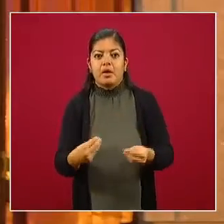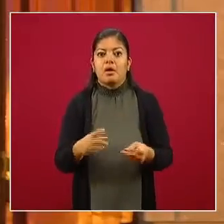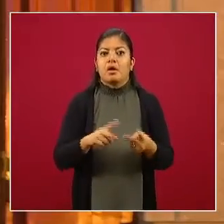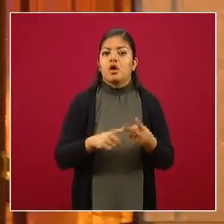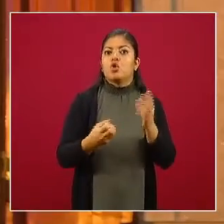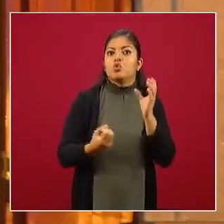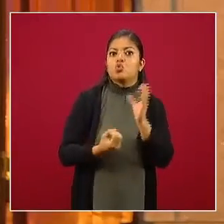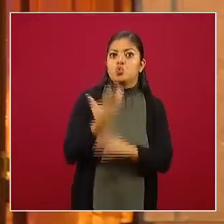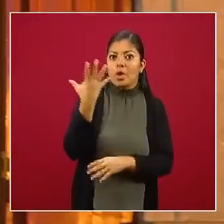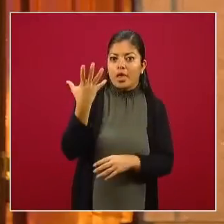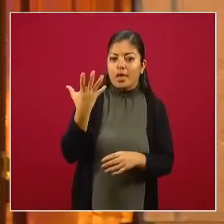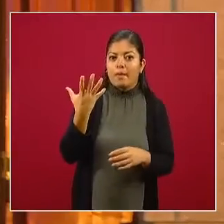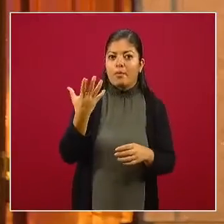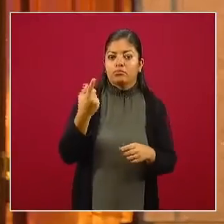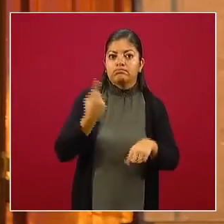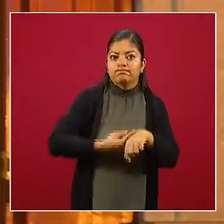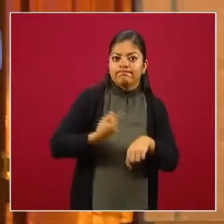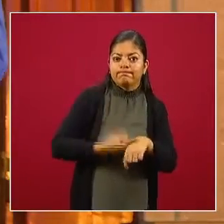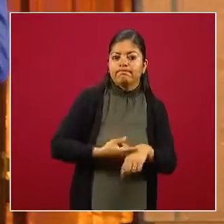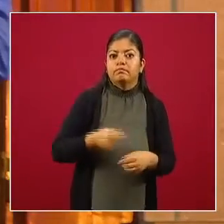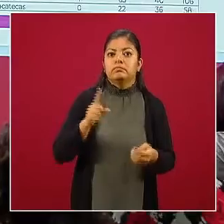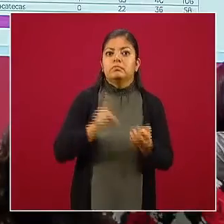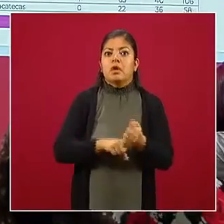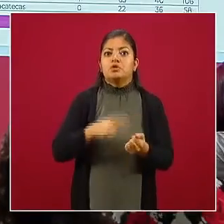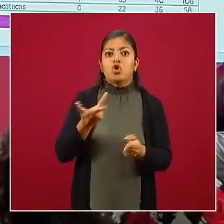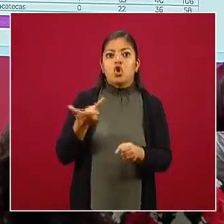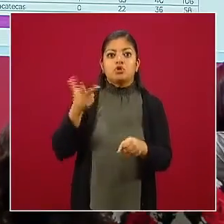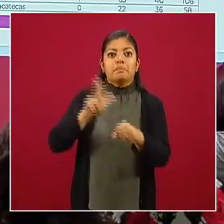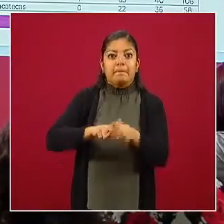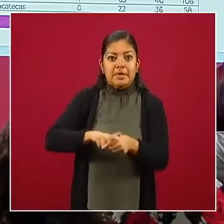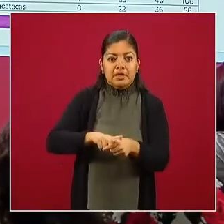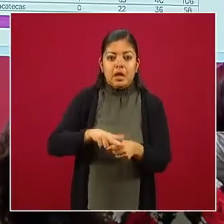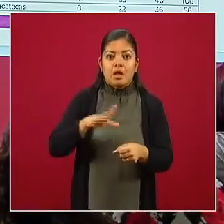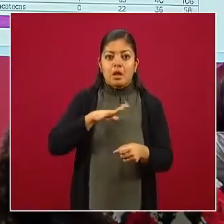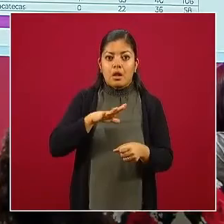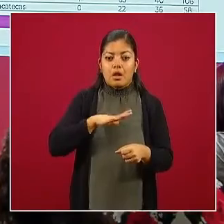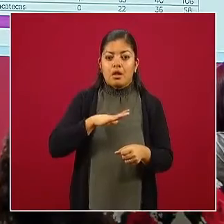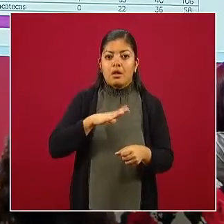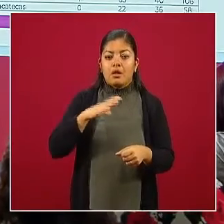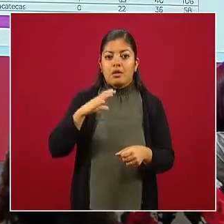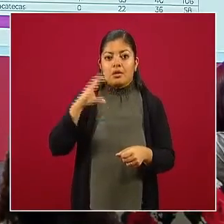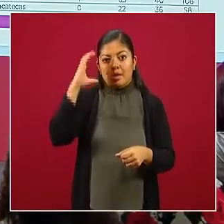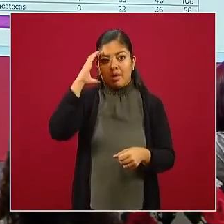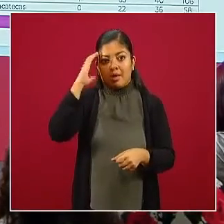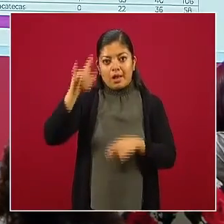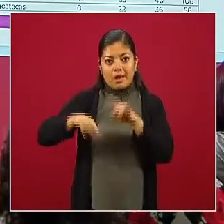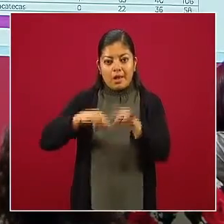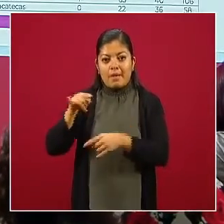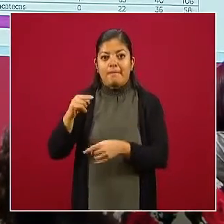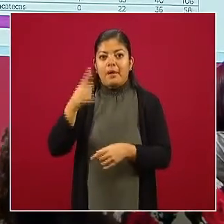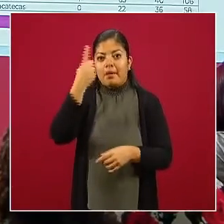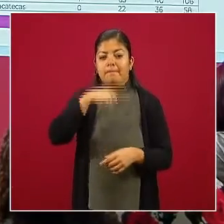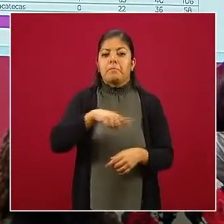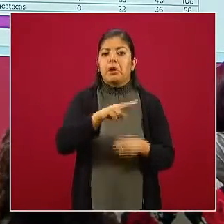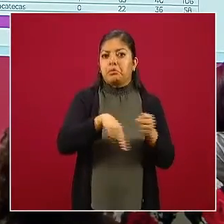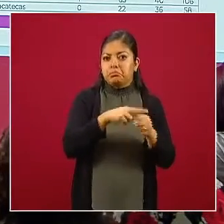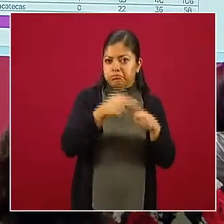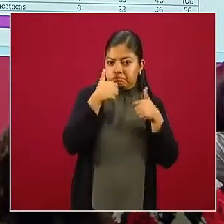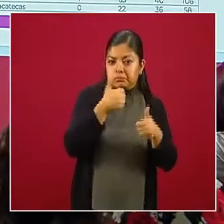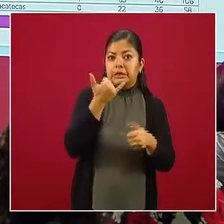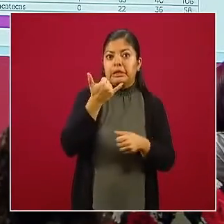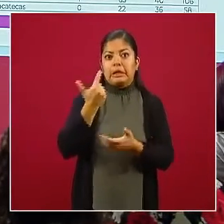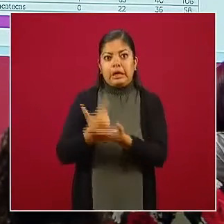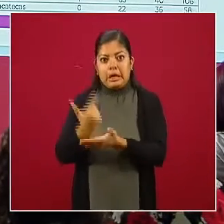nuevos, las ocupaciones hospitalarias, tanto de camas generales como de terapia intensiva, las